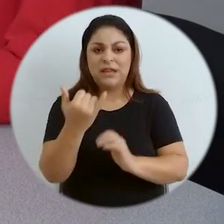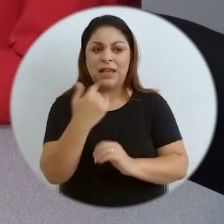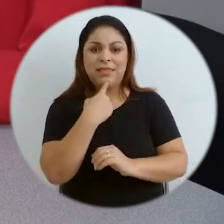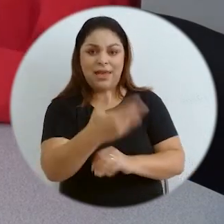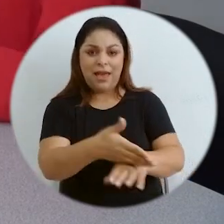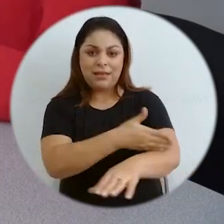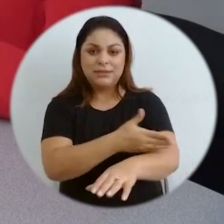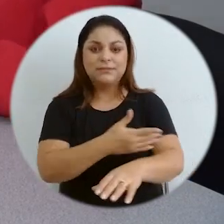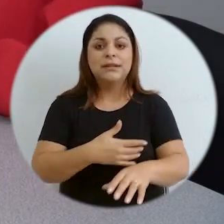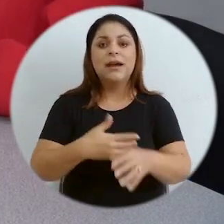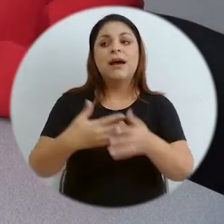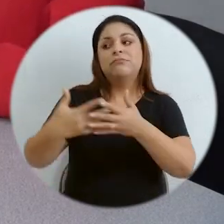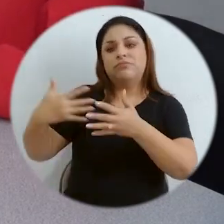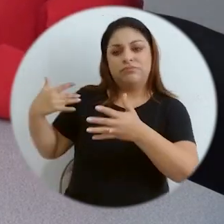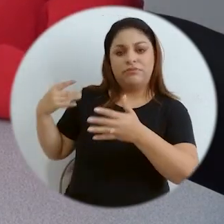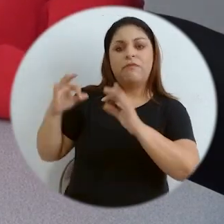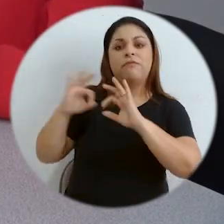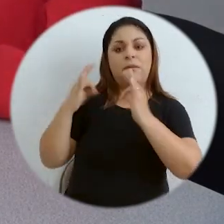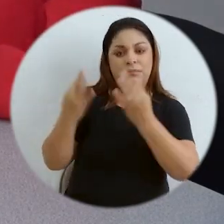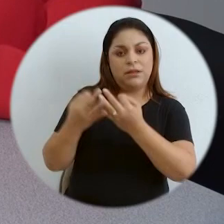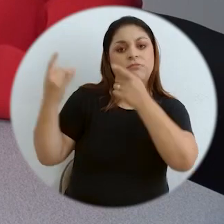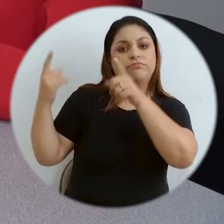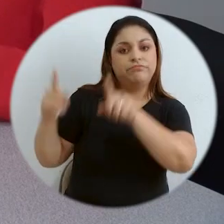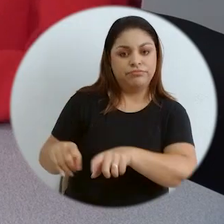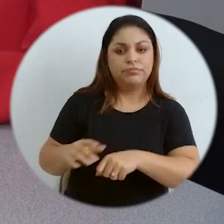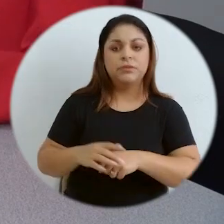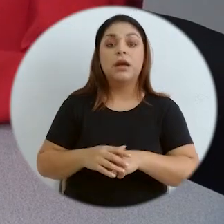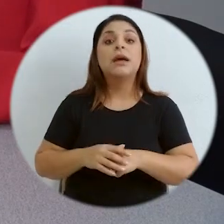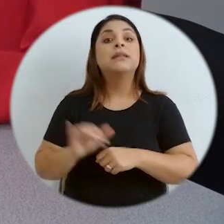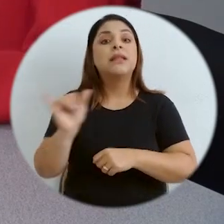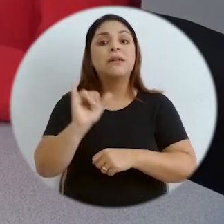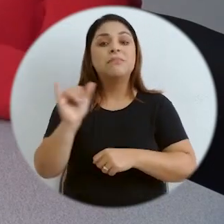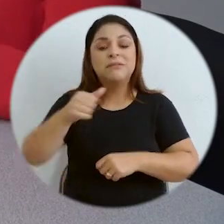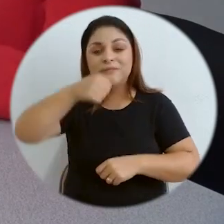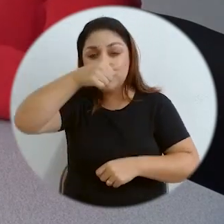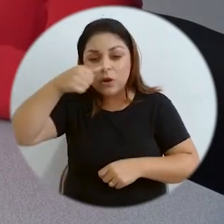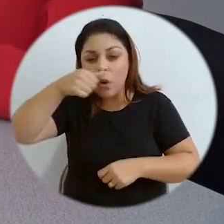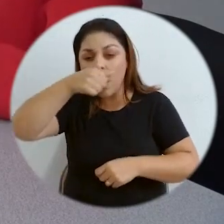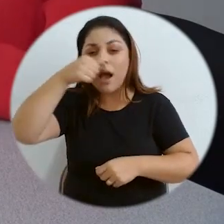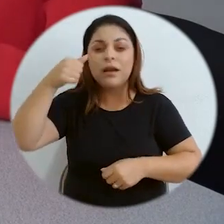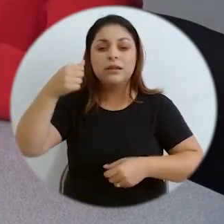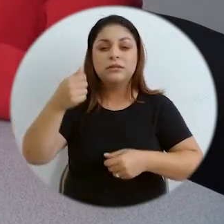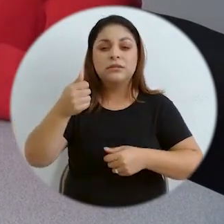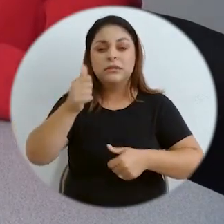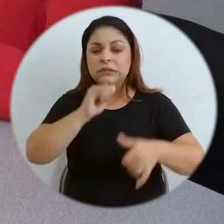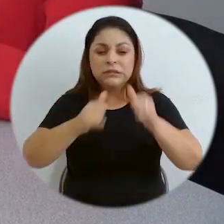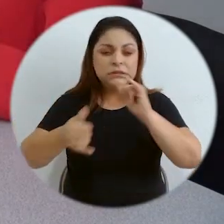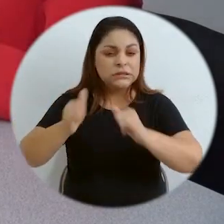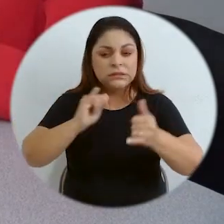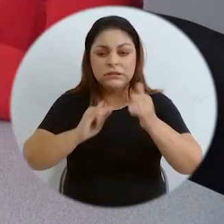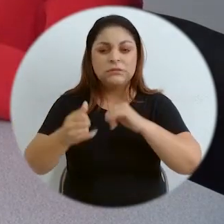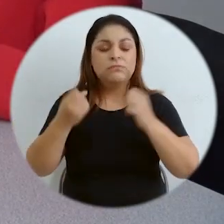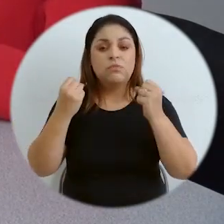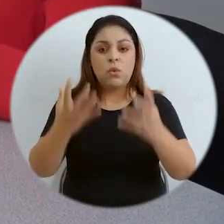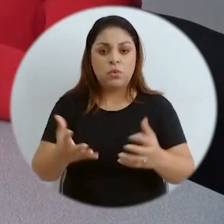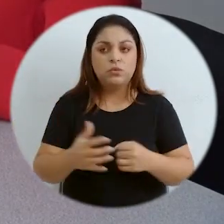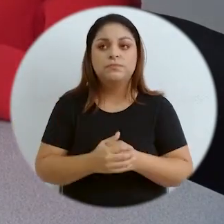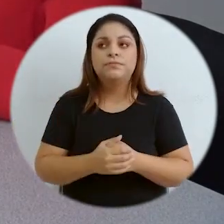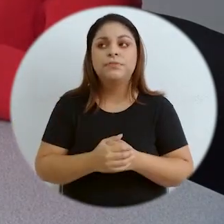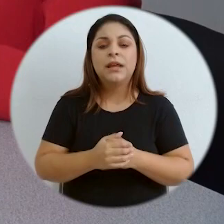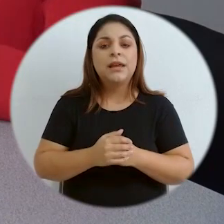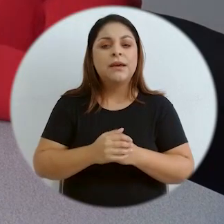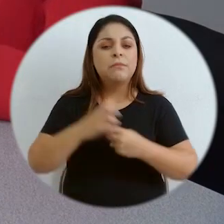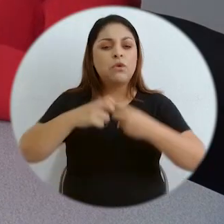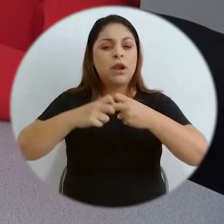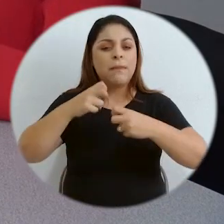esto, ¿verdad?, antecedentes de suicidio en la familia, abuso de sustancias, trastornos mentales que no estén tratados o donde